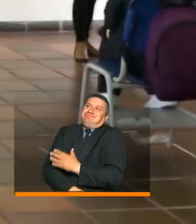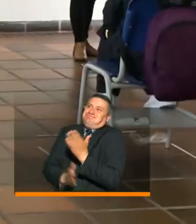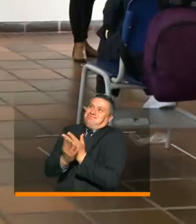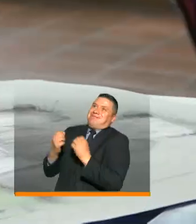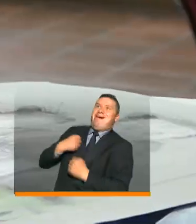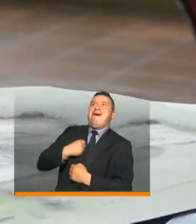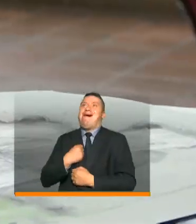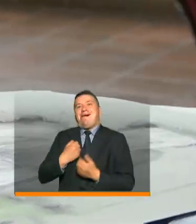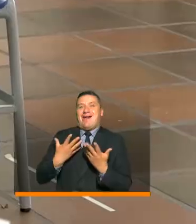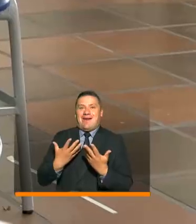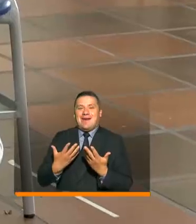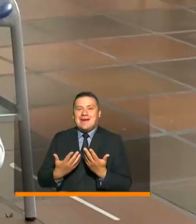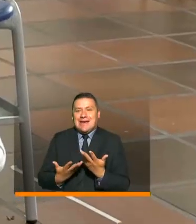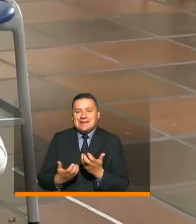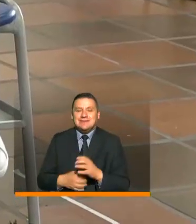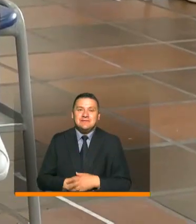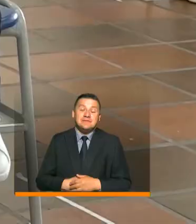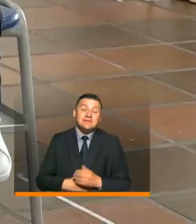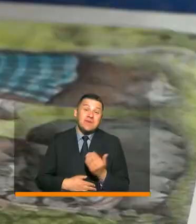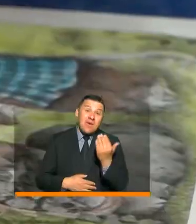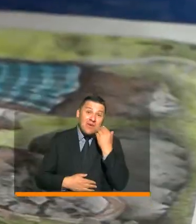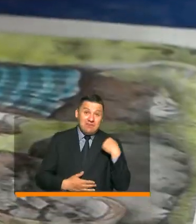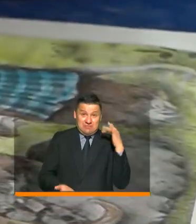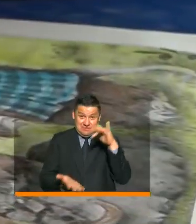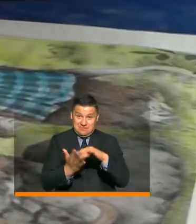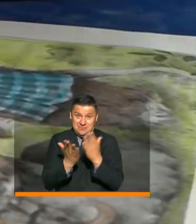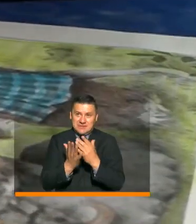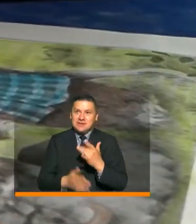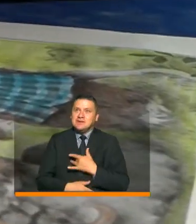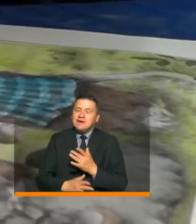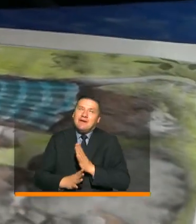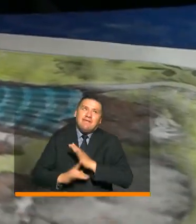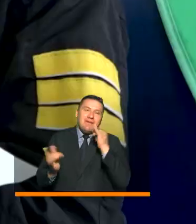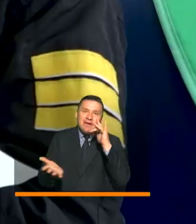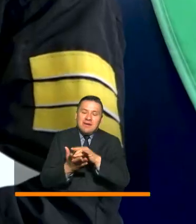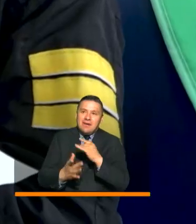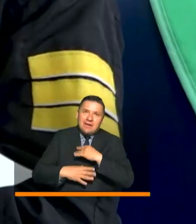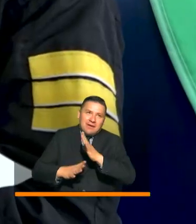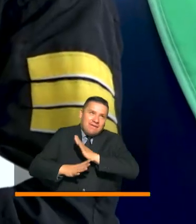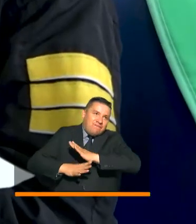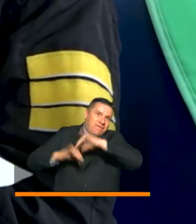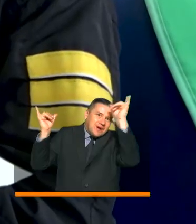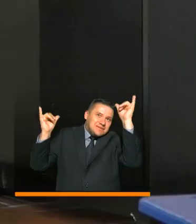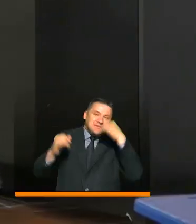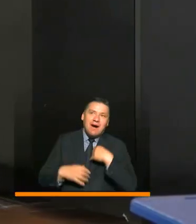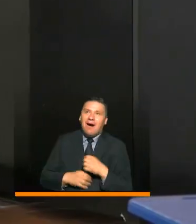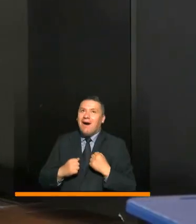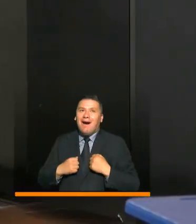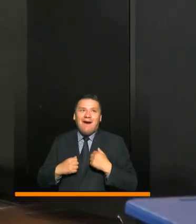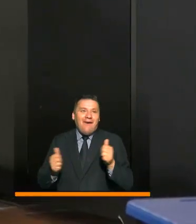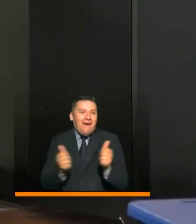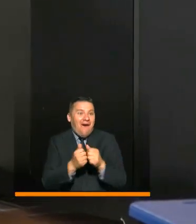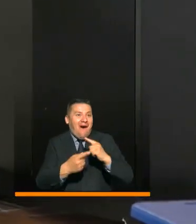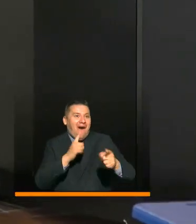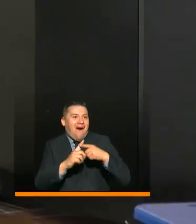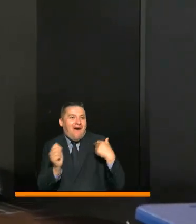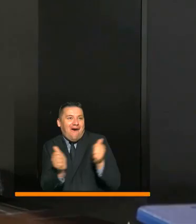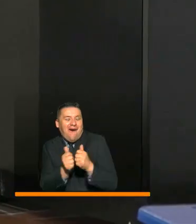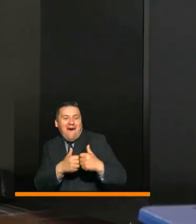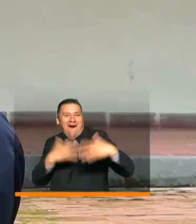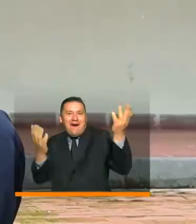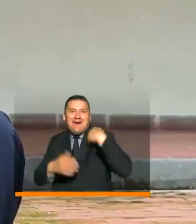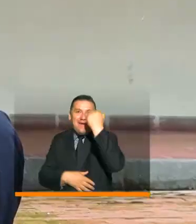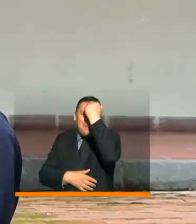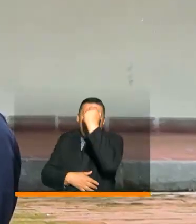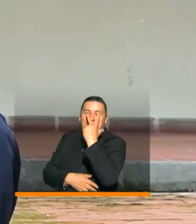estudiando. Cuando volví al colegio sentí mucha felicidad porque vi a mis compañeros y a mi